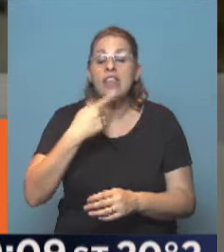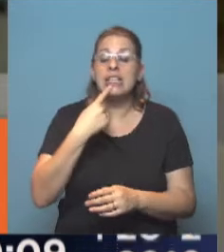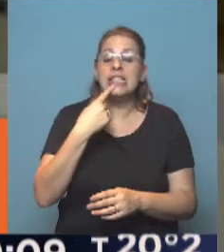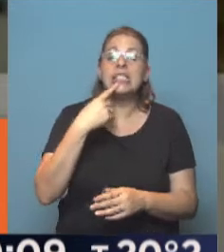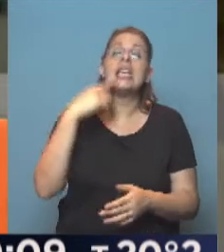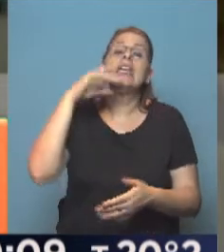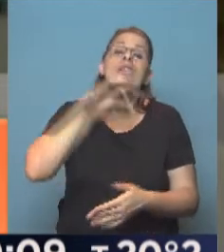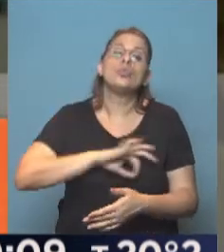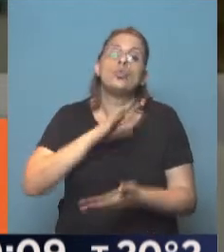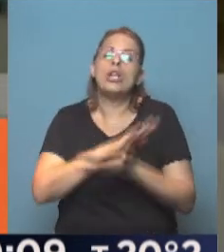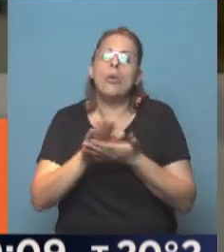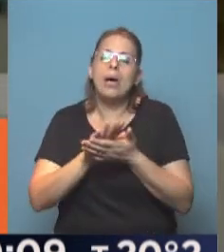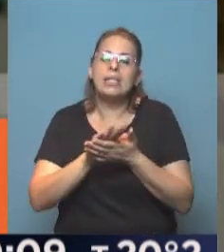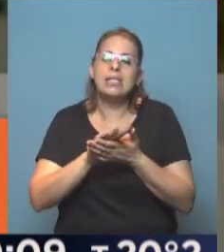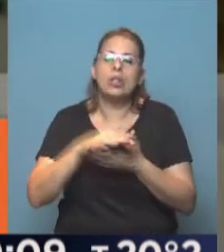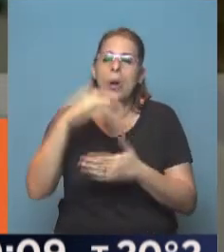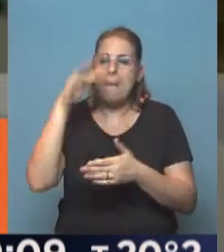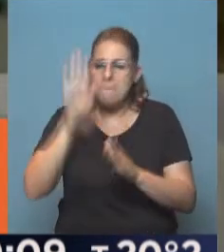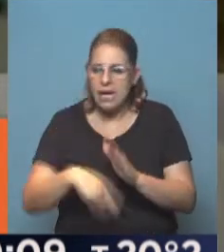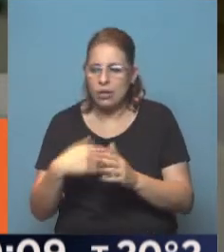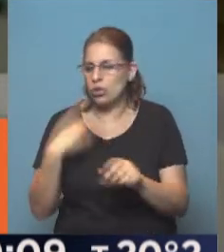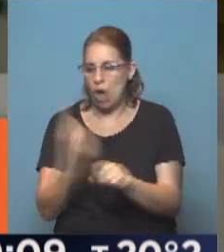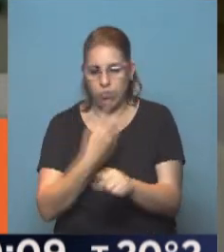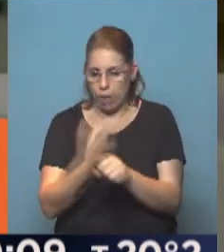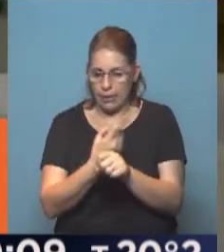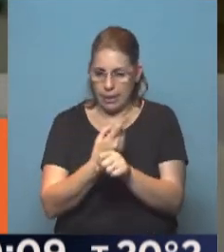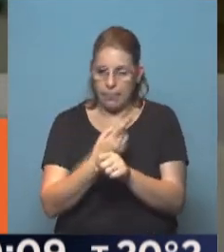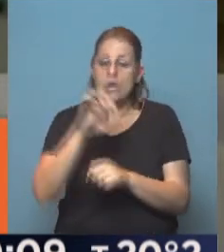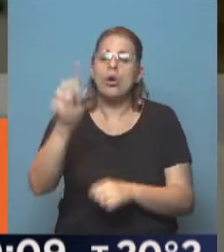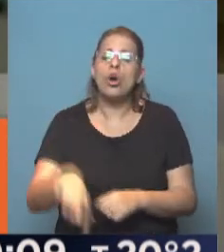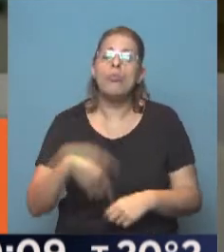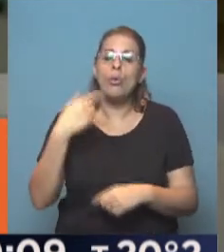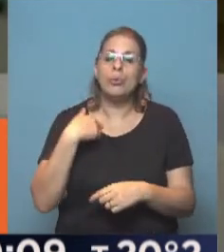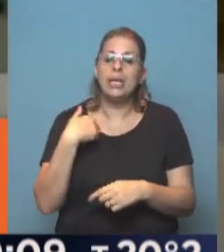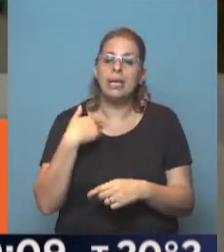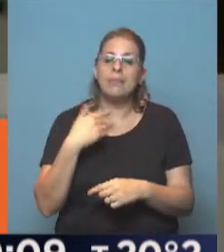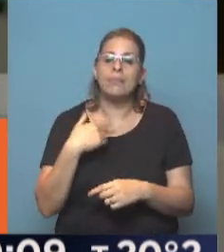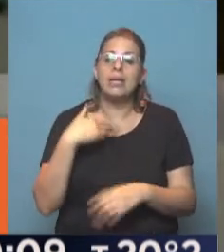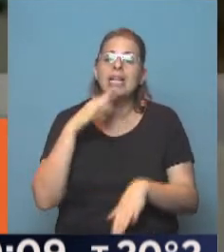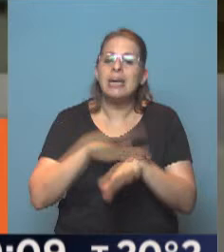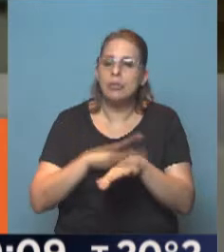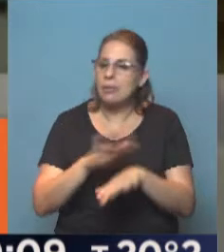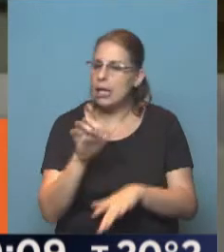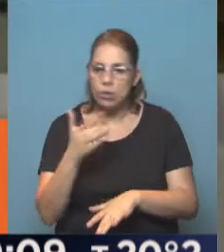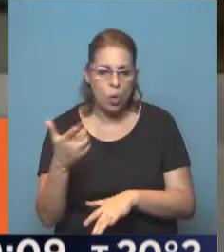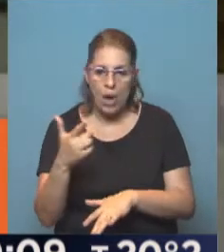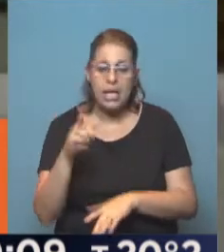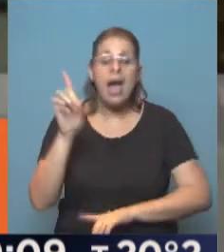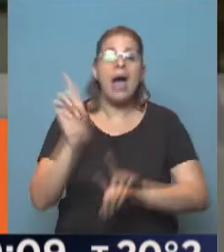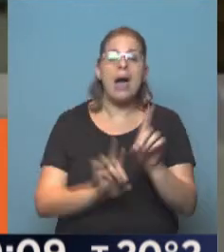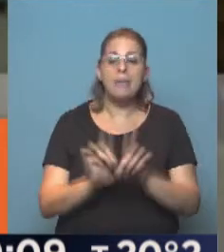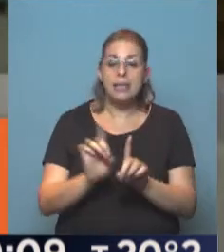de 44.000 pesos. Otra vez, se hace desde la distancia, de la irresponsabilidad que da a